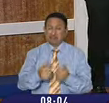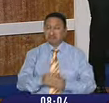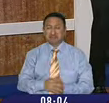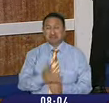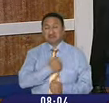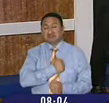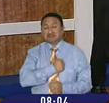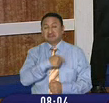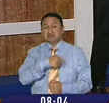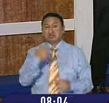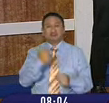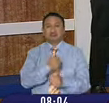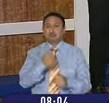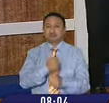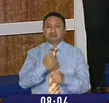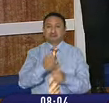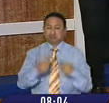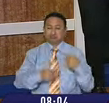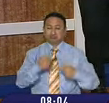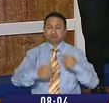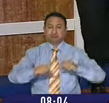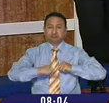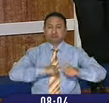lastimosamente, hay que trabajar, como siempre lo digo,